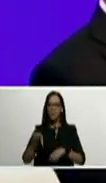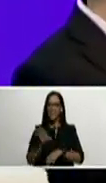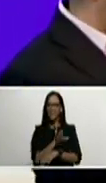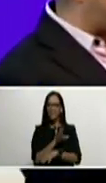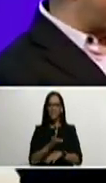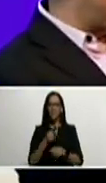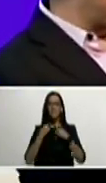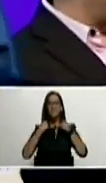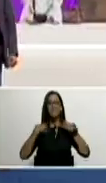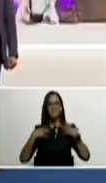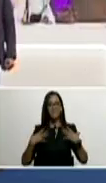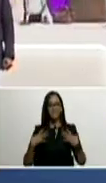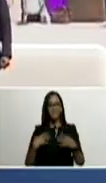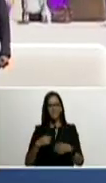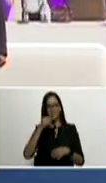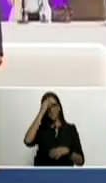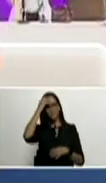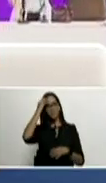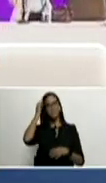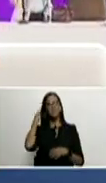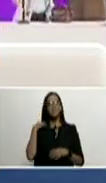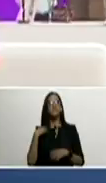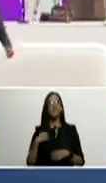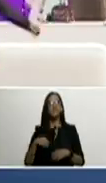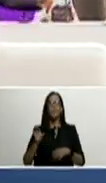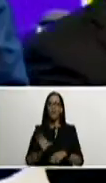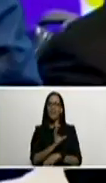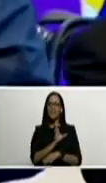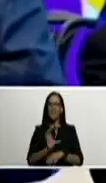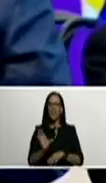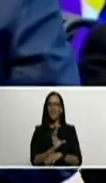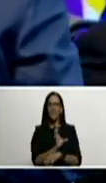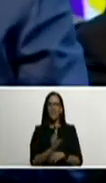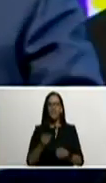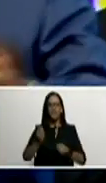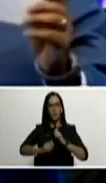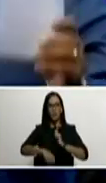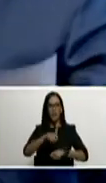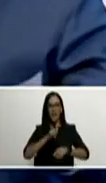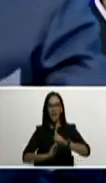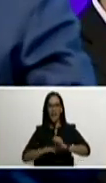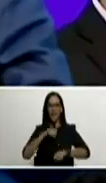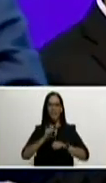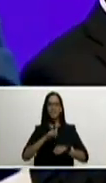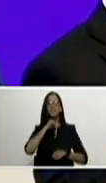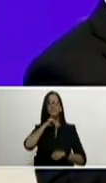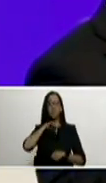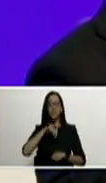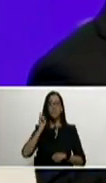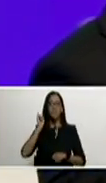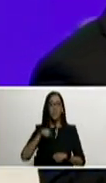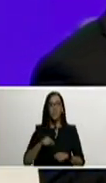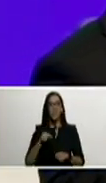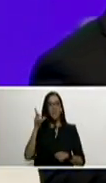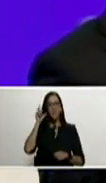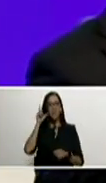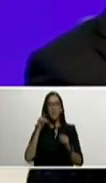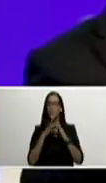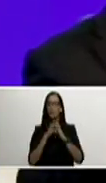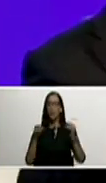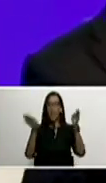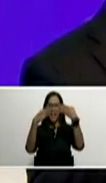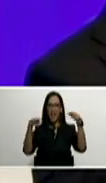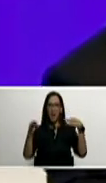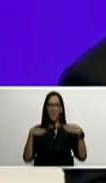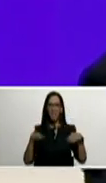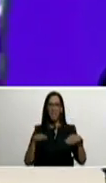canto. Un legendario cantante de una gaita legendaria también, que escuchamos todas las